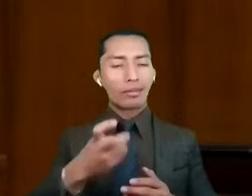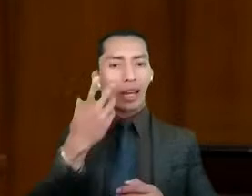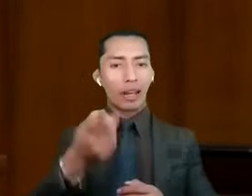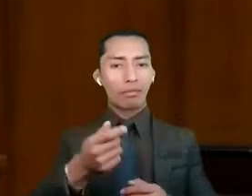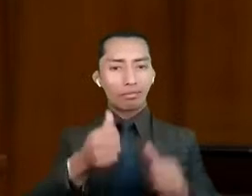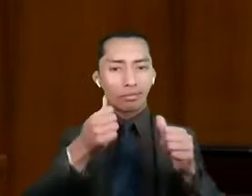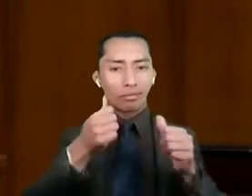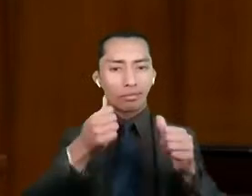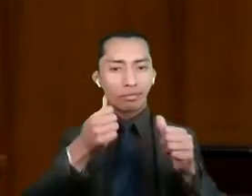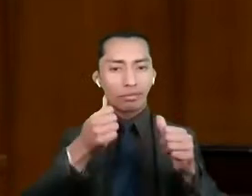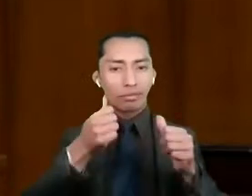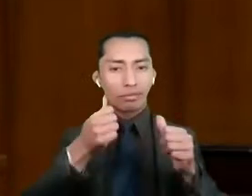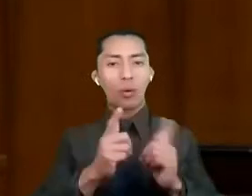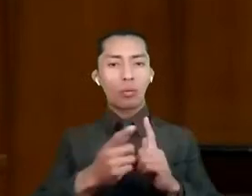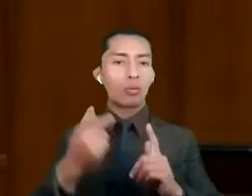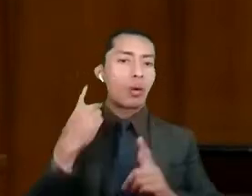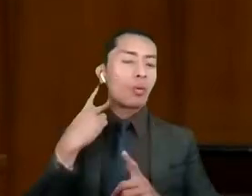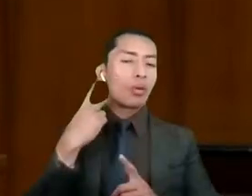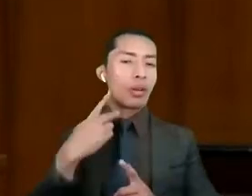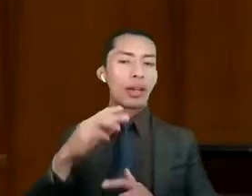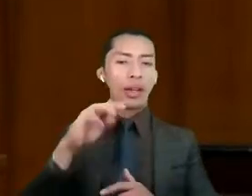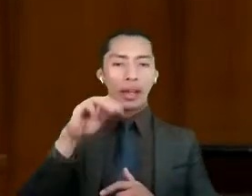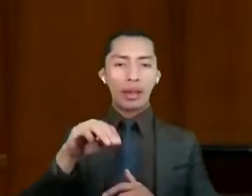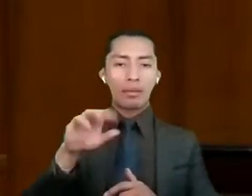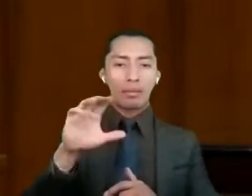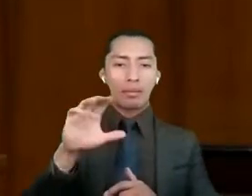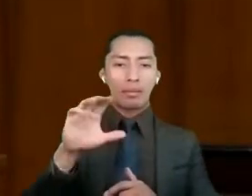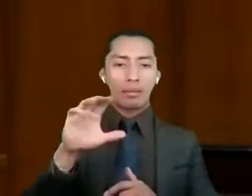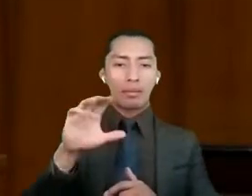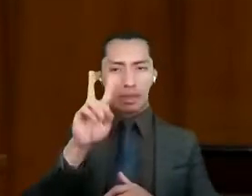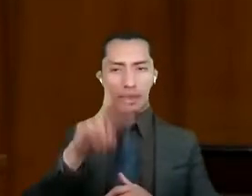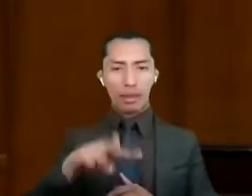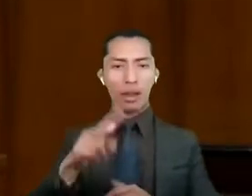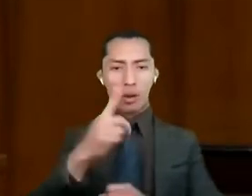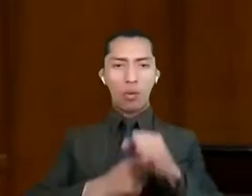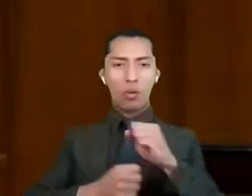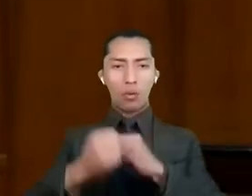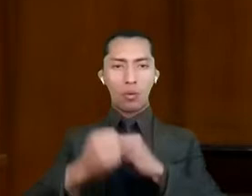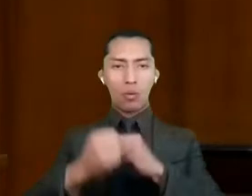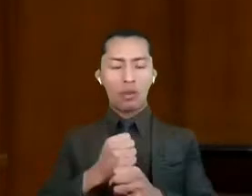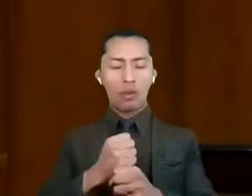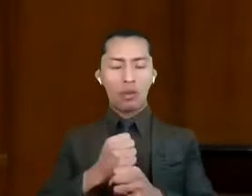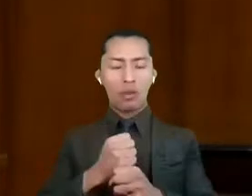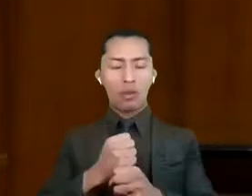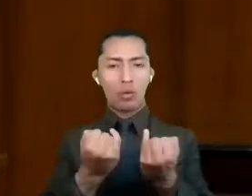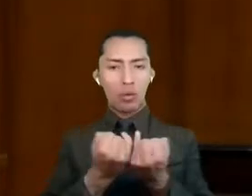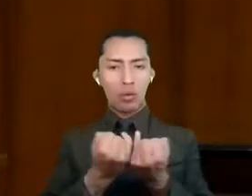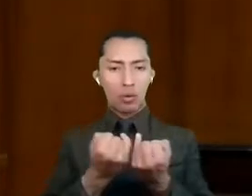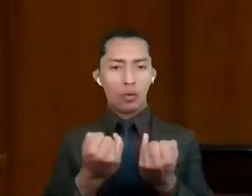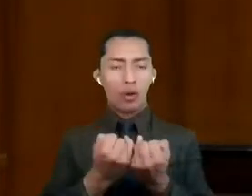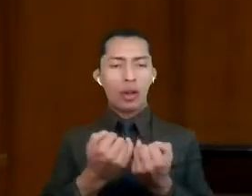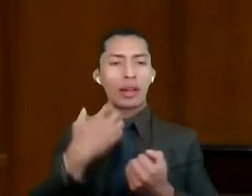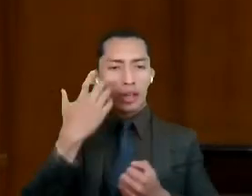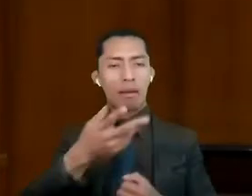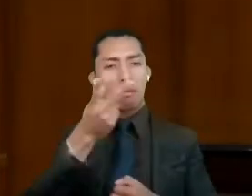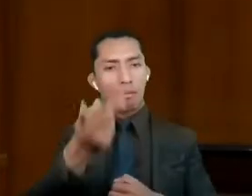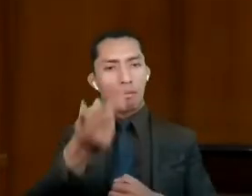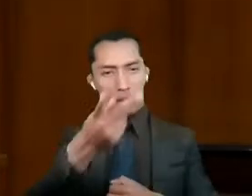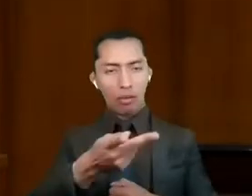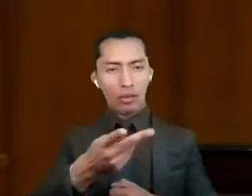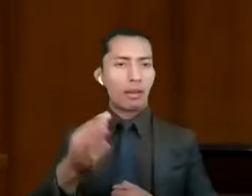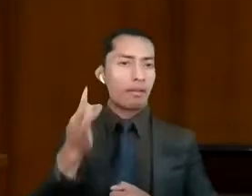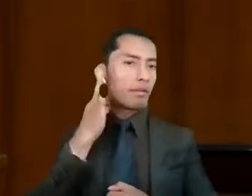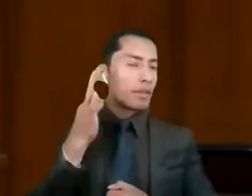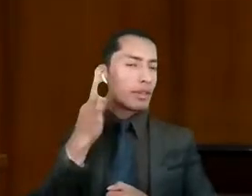es cierto, el año pasado es un cuestionamiento que también hicimos al señor fiscal y